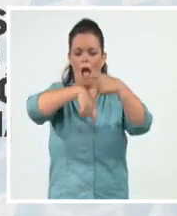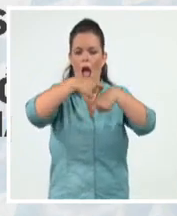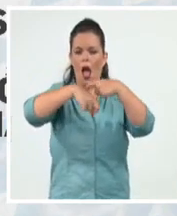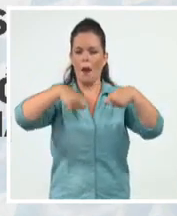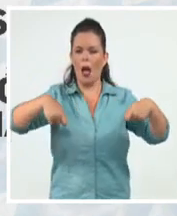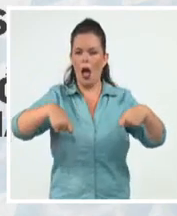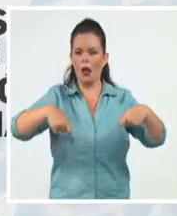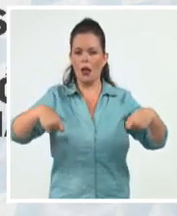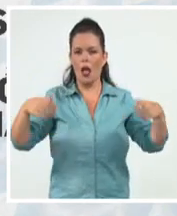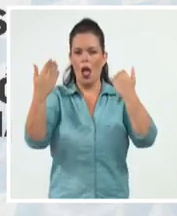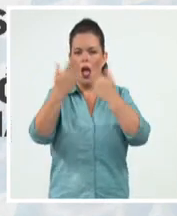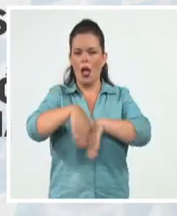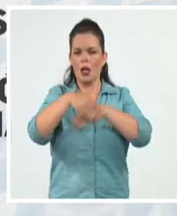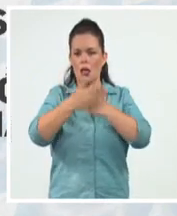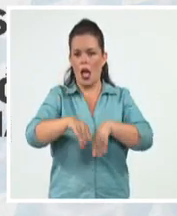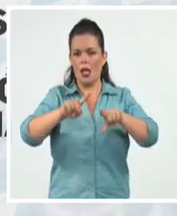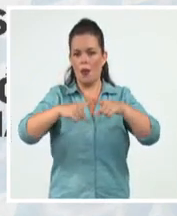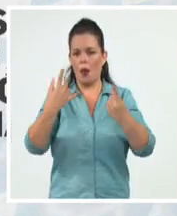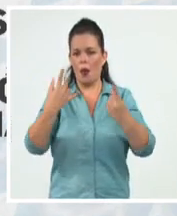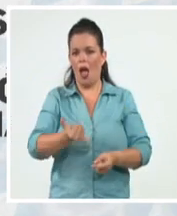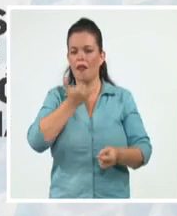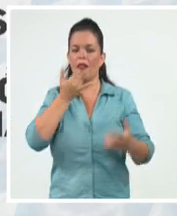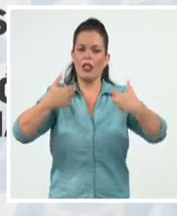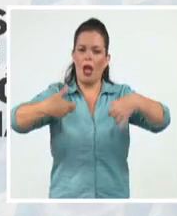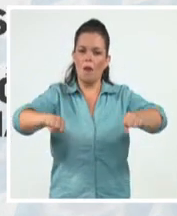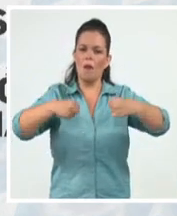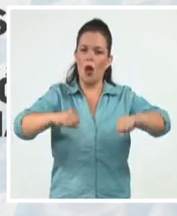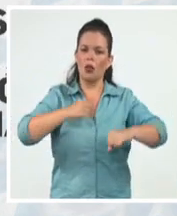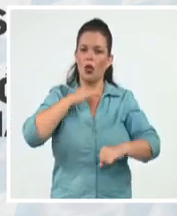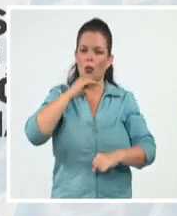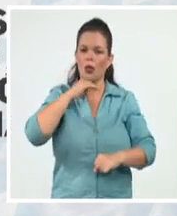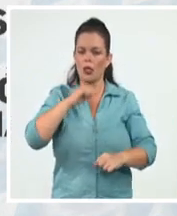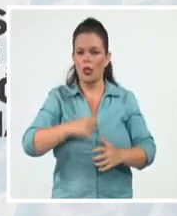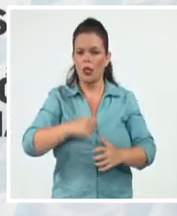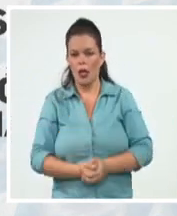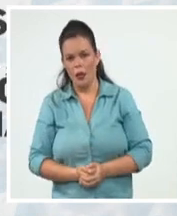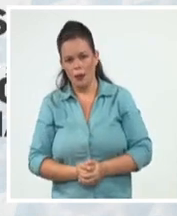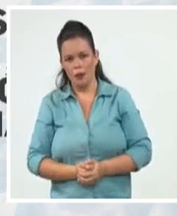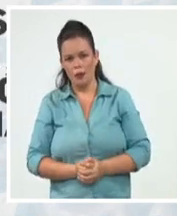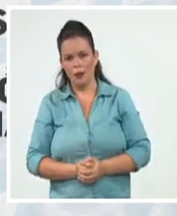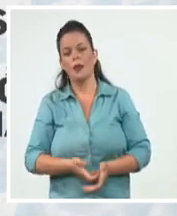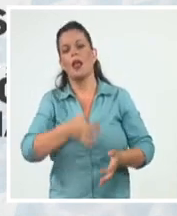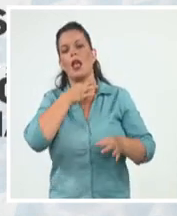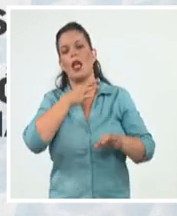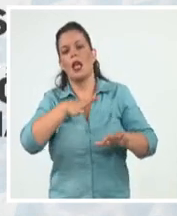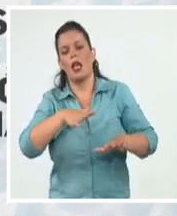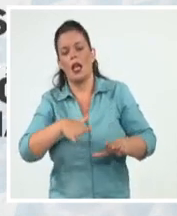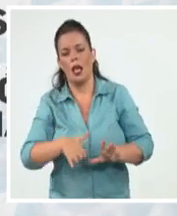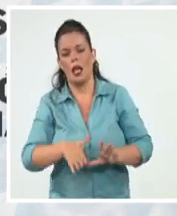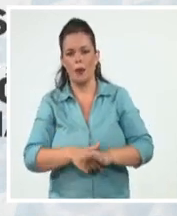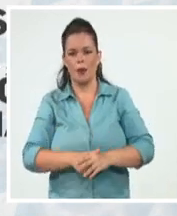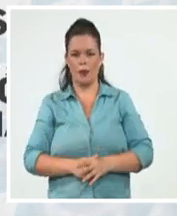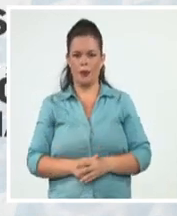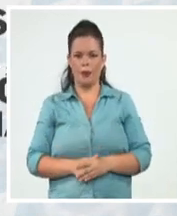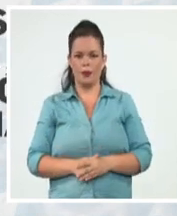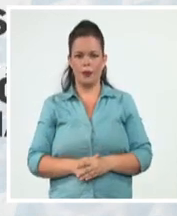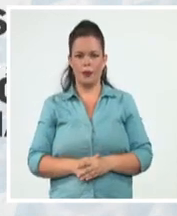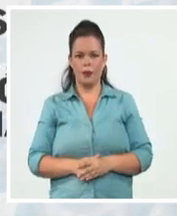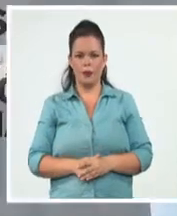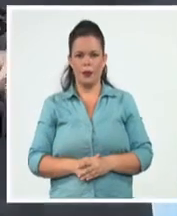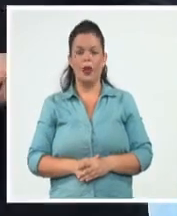prestar atención a las armas de los policías para que, bueno, si se les cae al piso durante alguna concentración o alteración del orden, poder